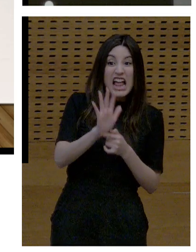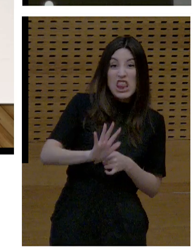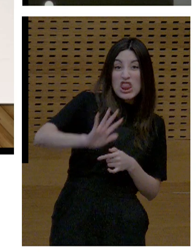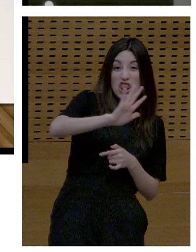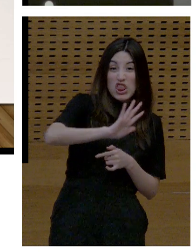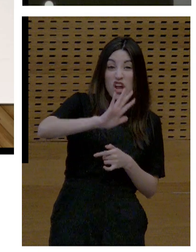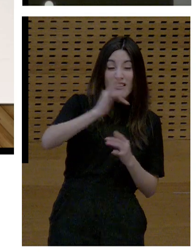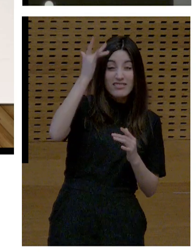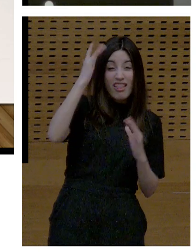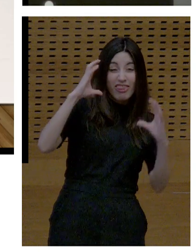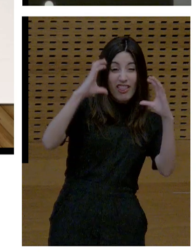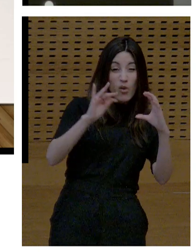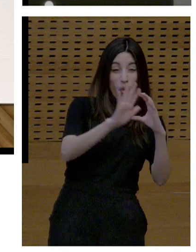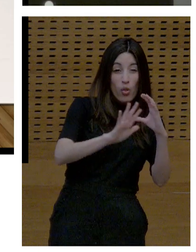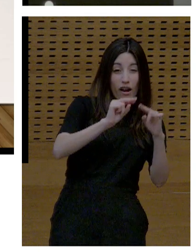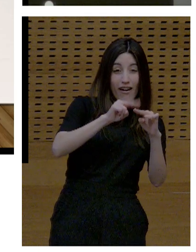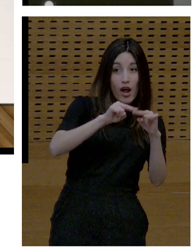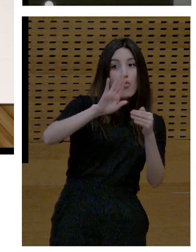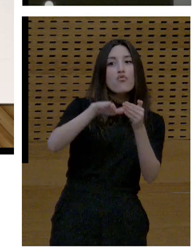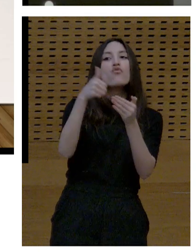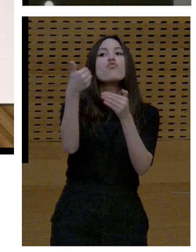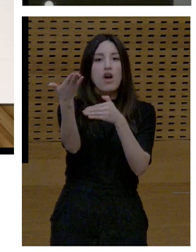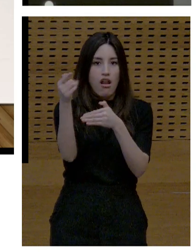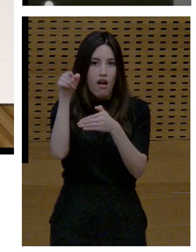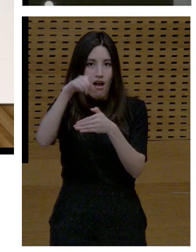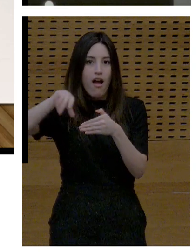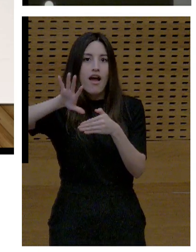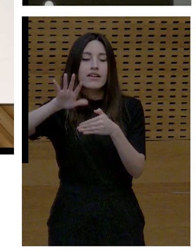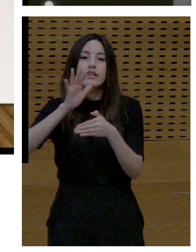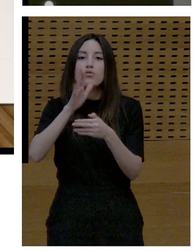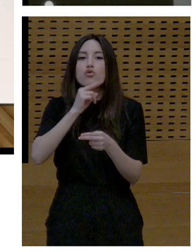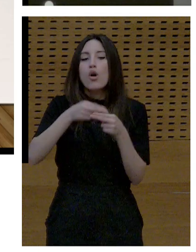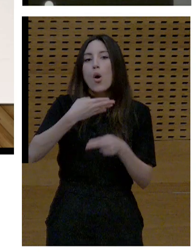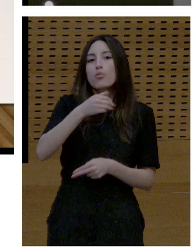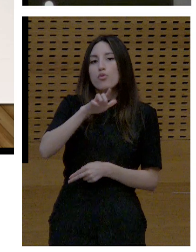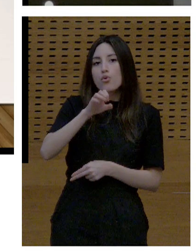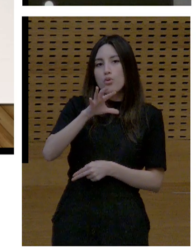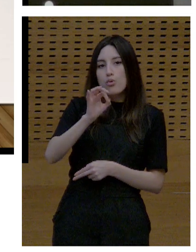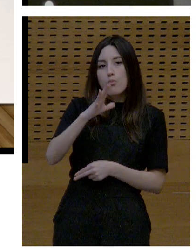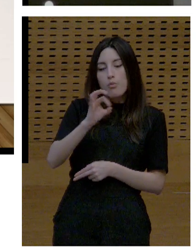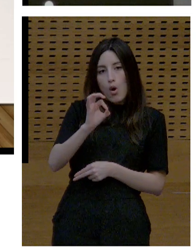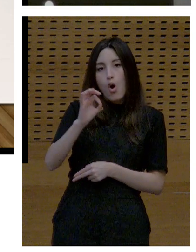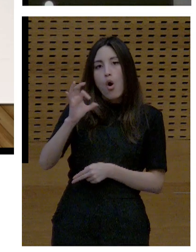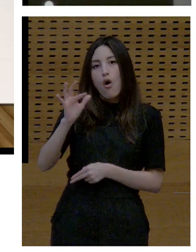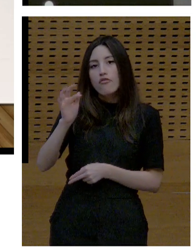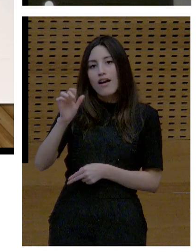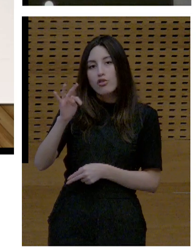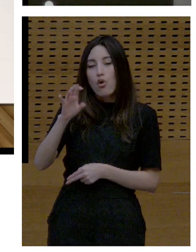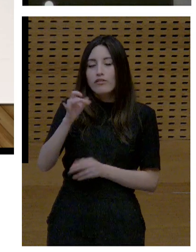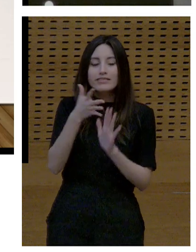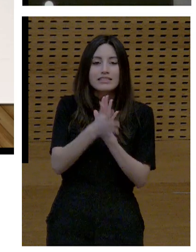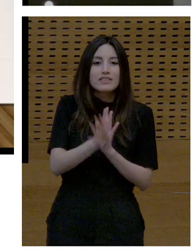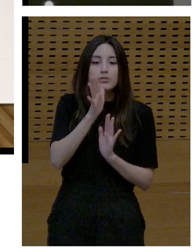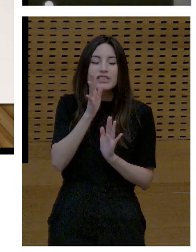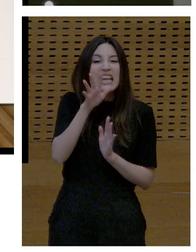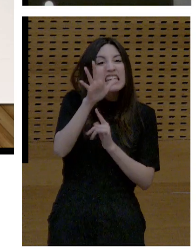sustancia negra, que están en el bulbo olfatorio, que son las neuronas que recogen el olfato,